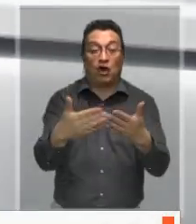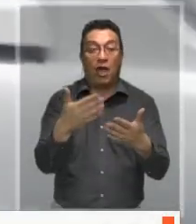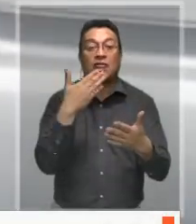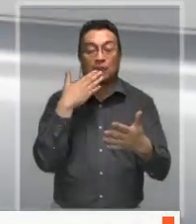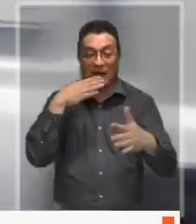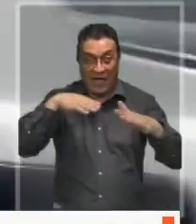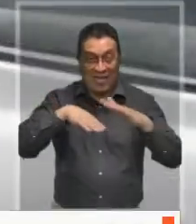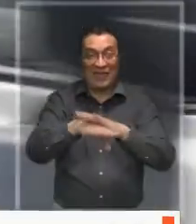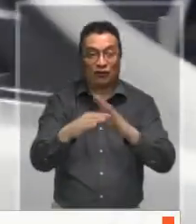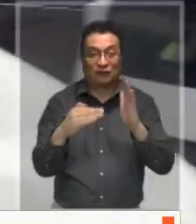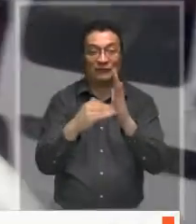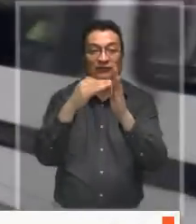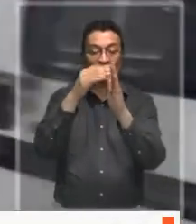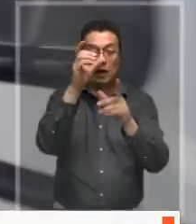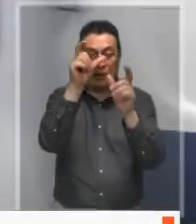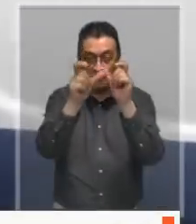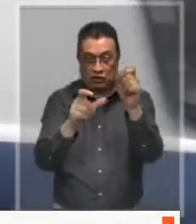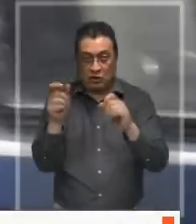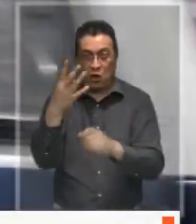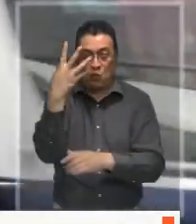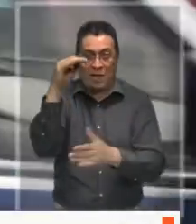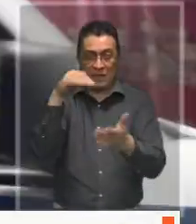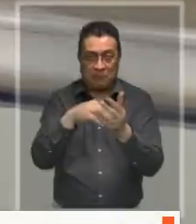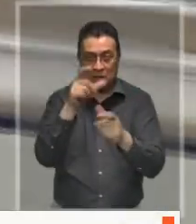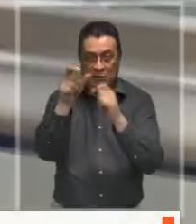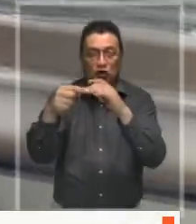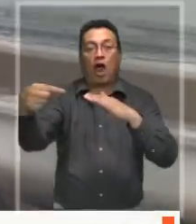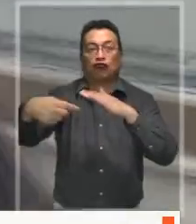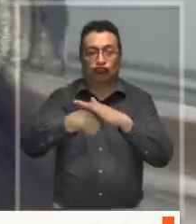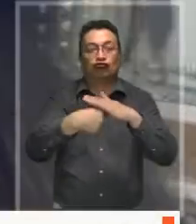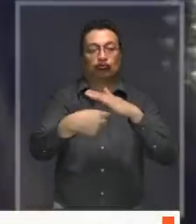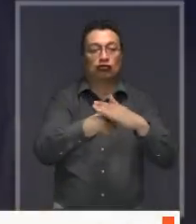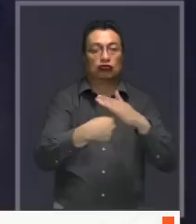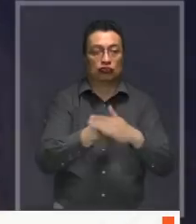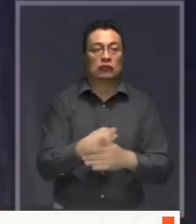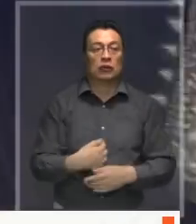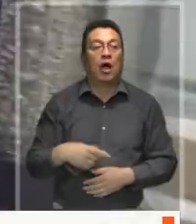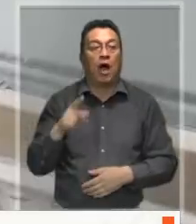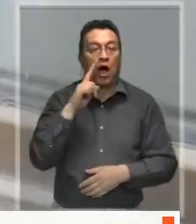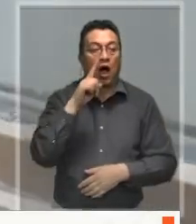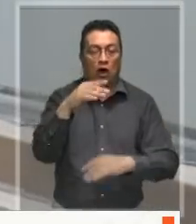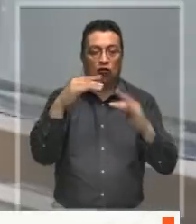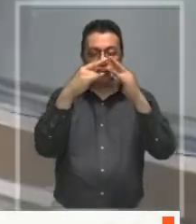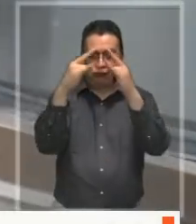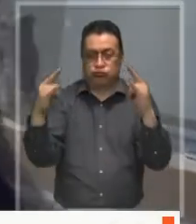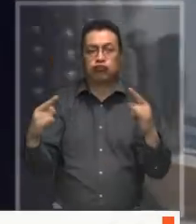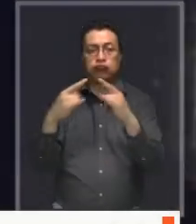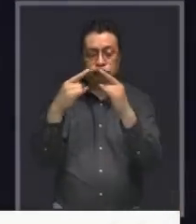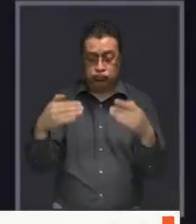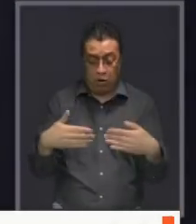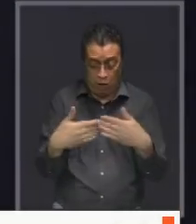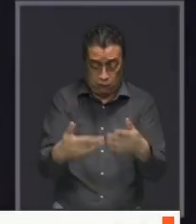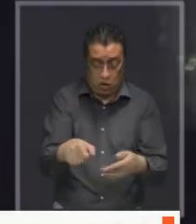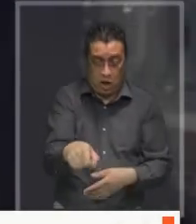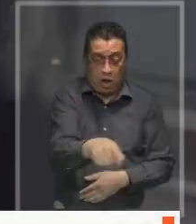edificio que tiene una población de más de 40.000 pacientes. Bueno, ahí tenemos varios, los toldos que están incluso acá afuera,